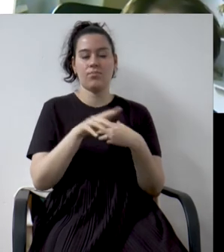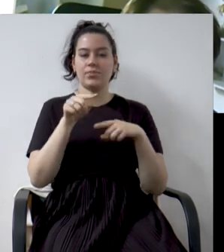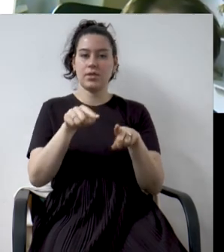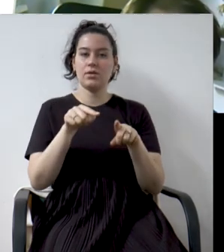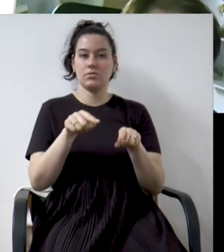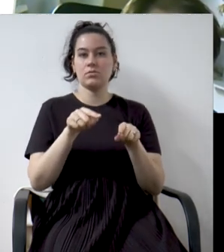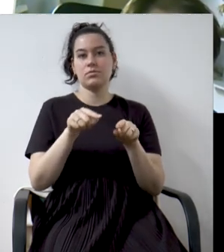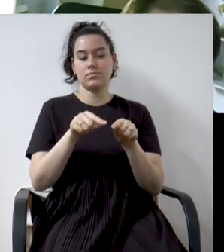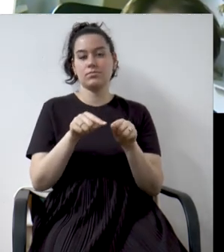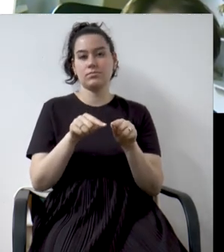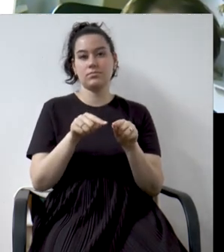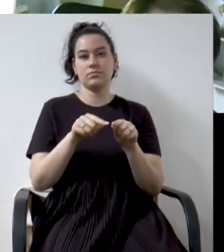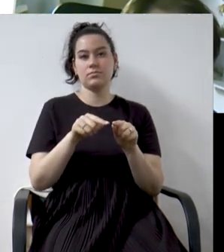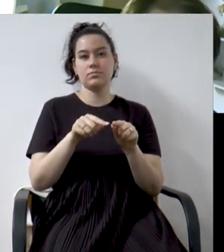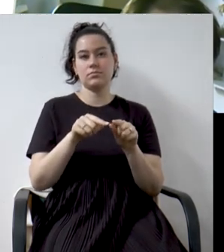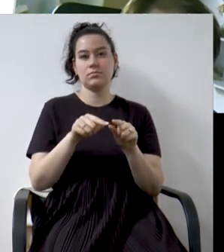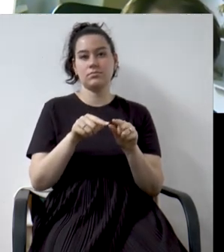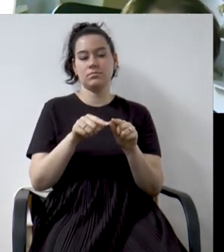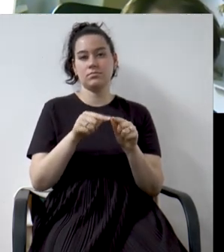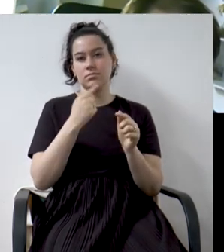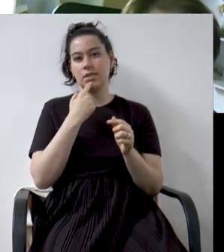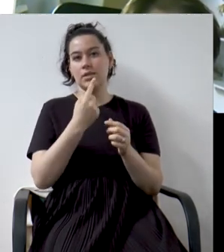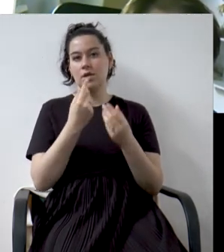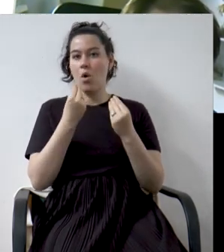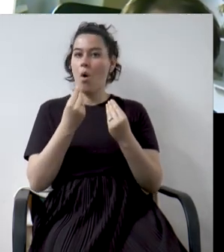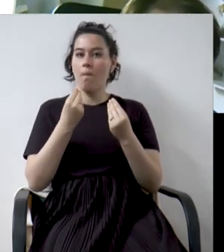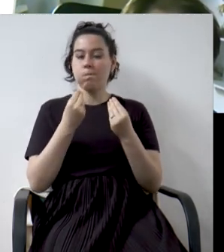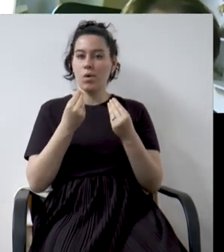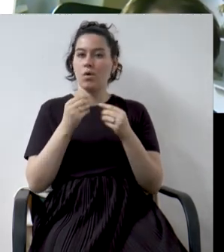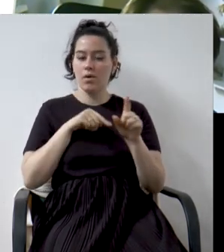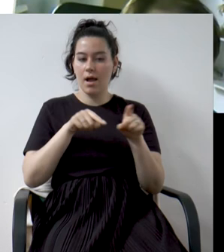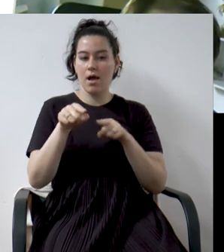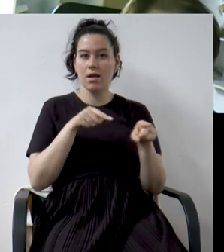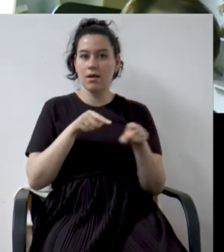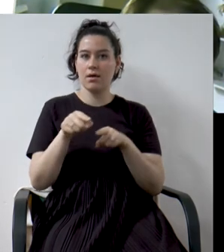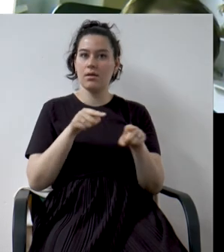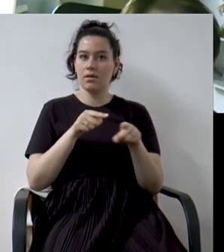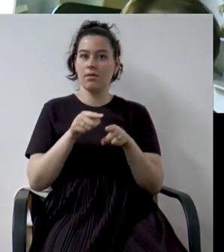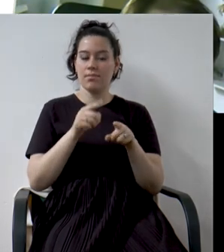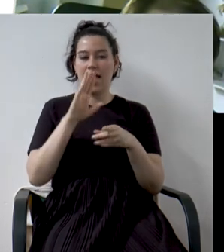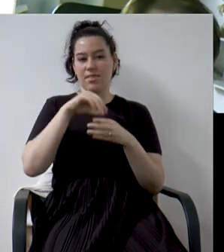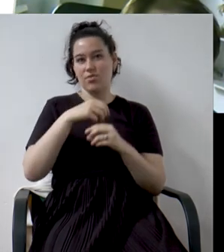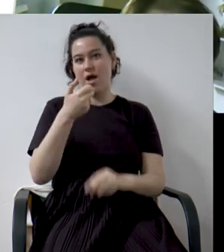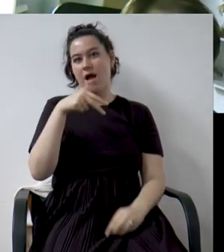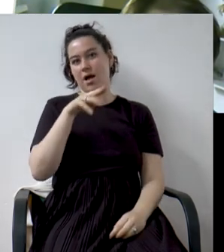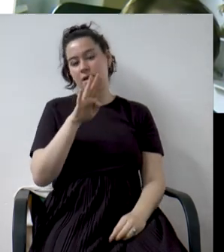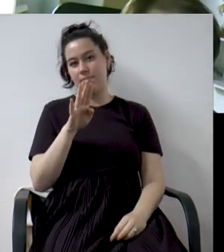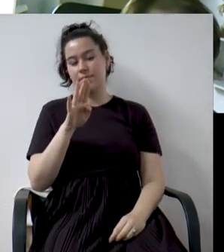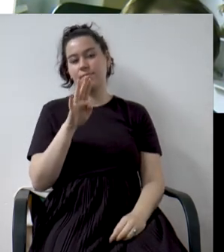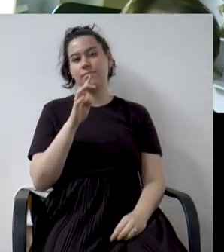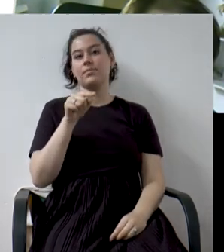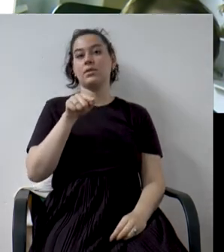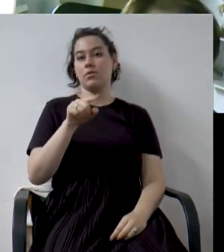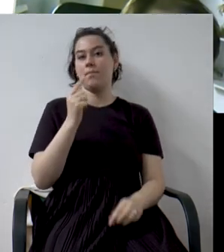que en Melo la carrera tuvo sostenida en gran parte por el dictado de cursos por parte de la ANEP, entonces eso es